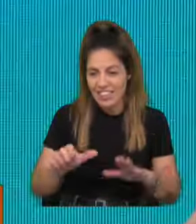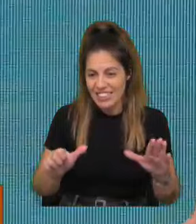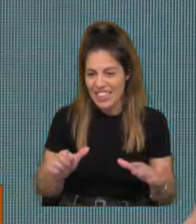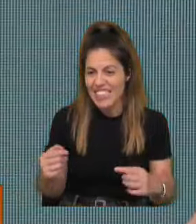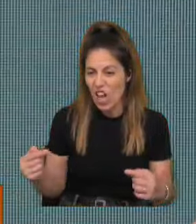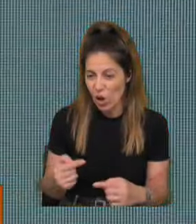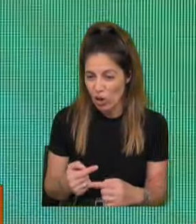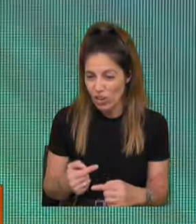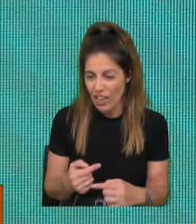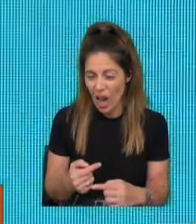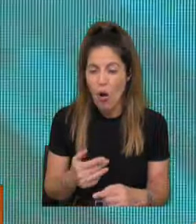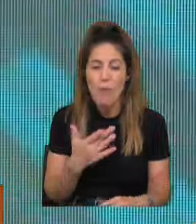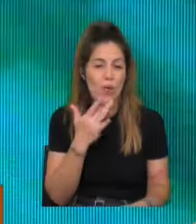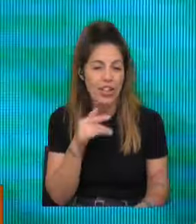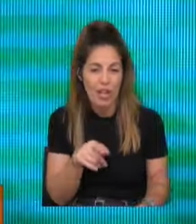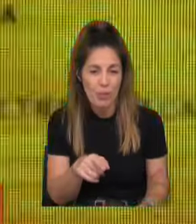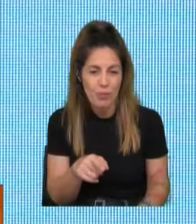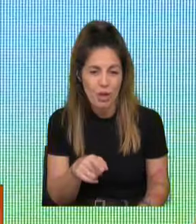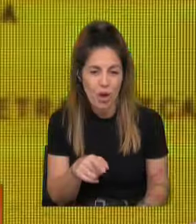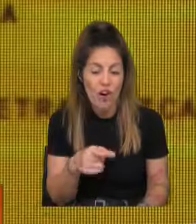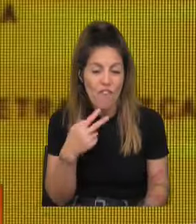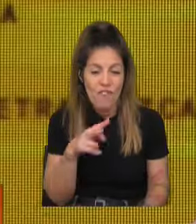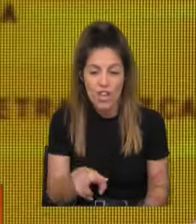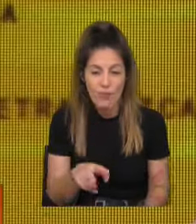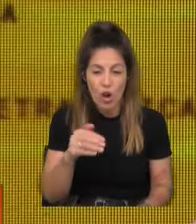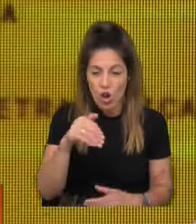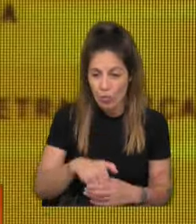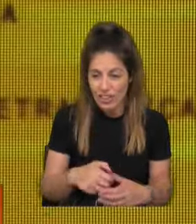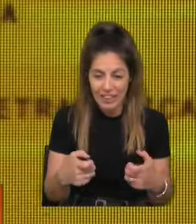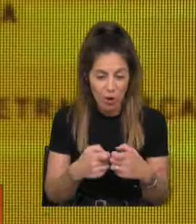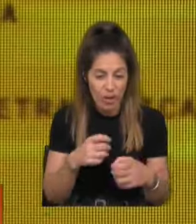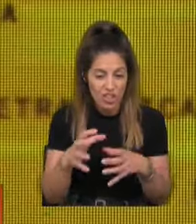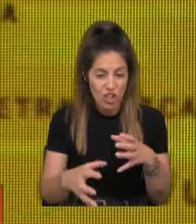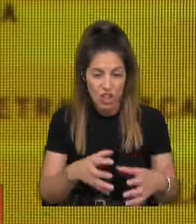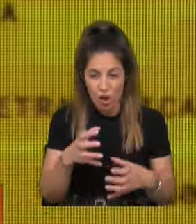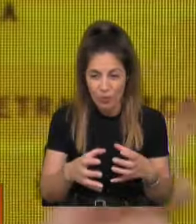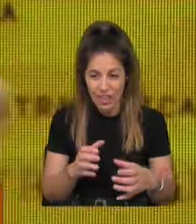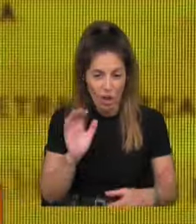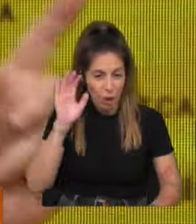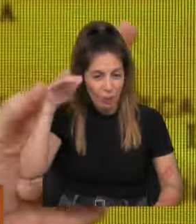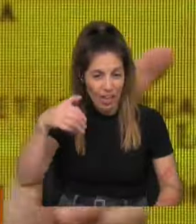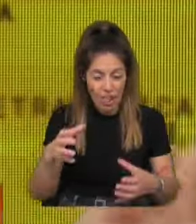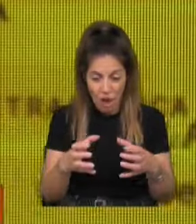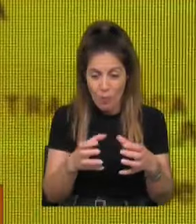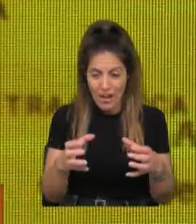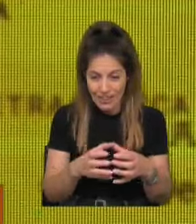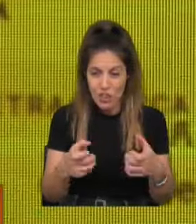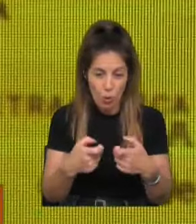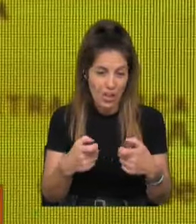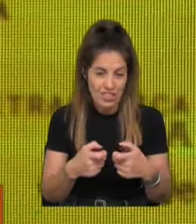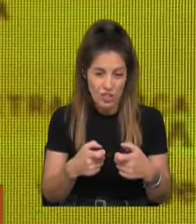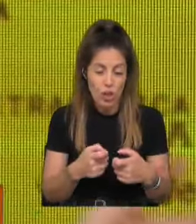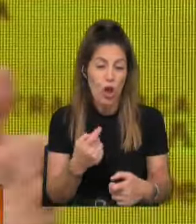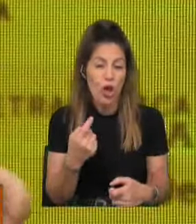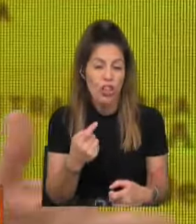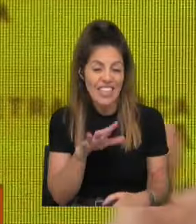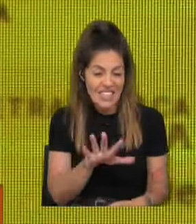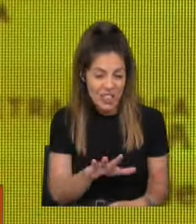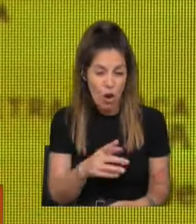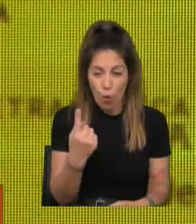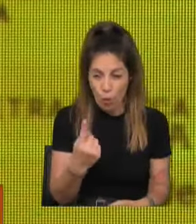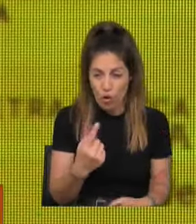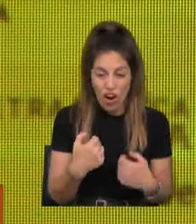contra por ejemplo estamos encontrando que los votantes de la coalición republicana de los partidos de la coalición uno de cada cinco está a